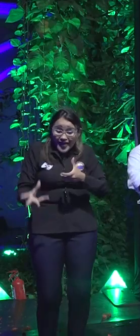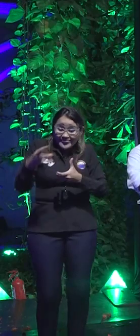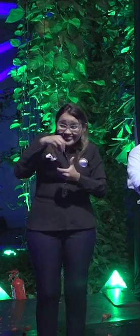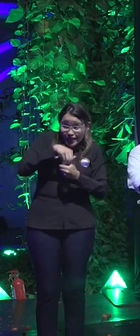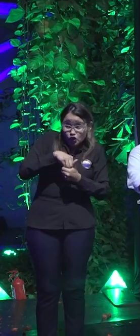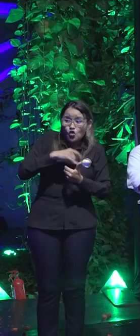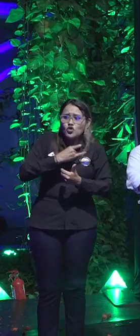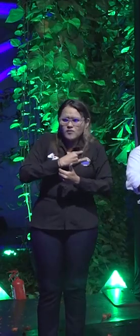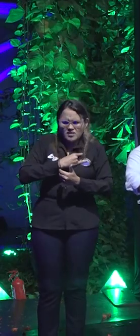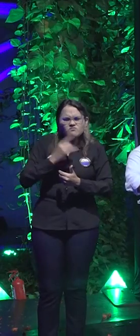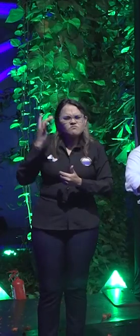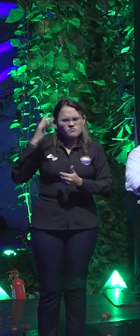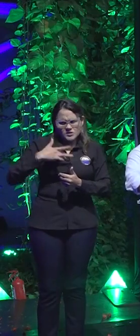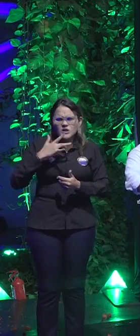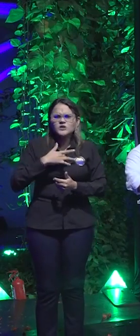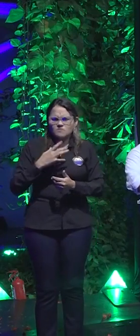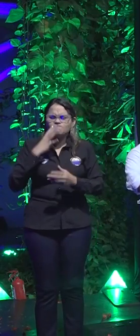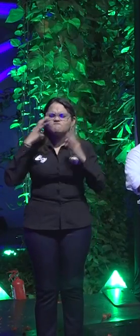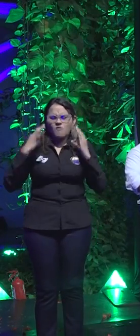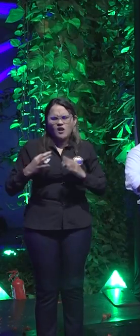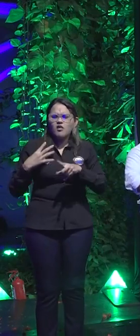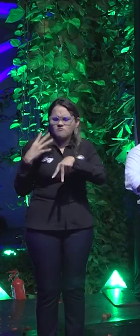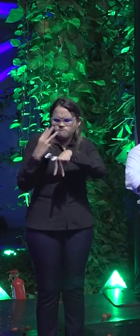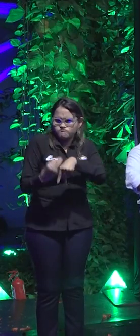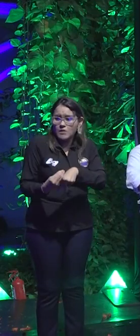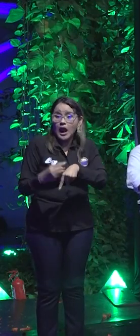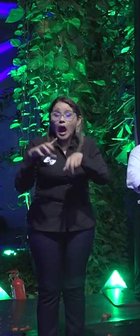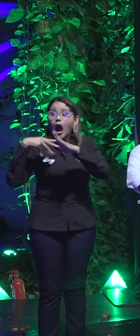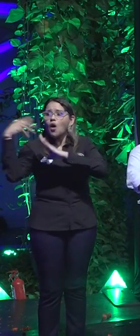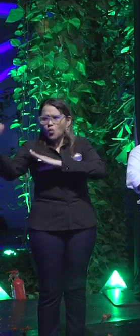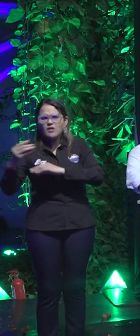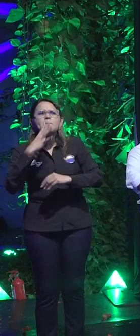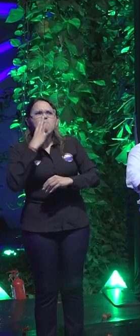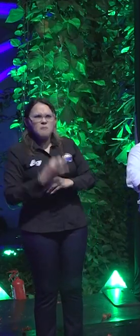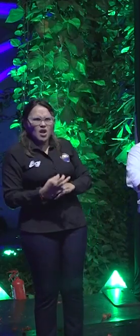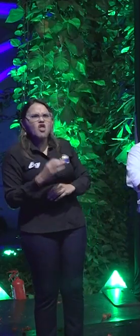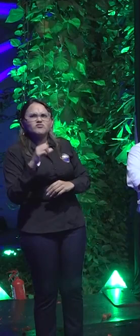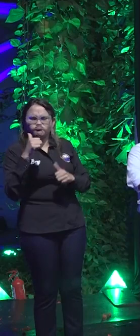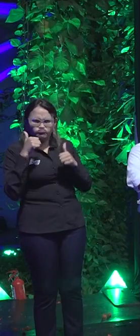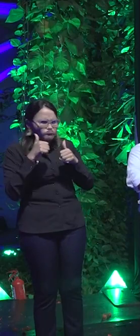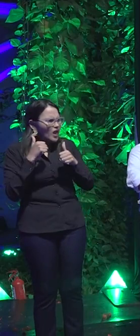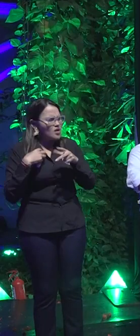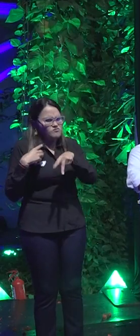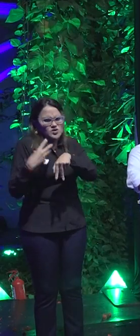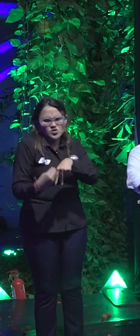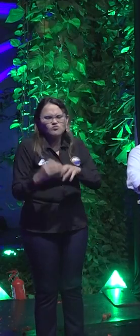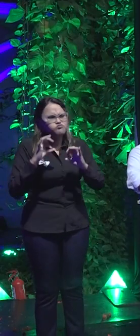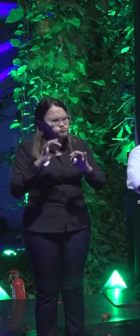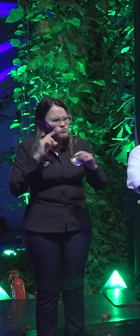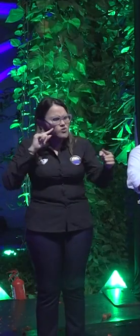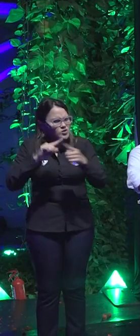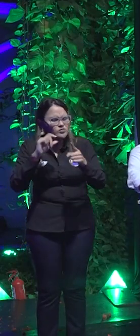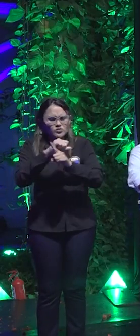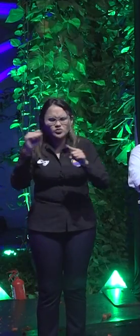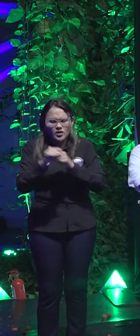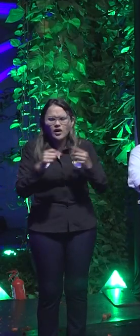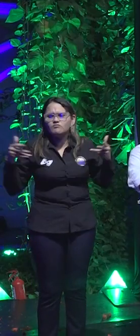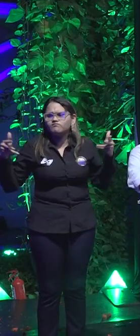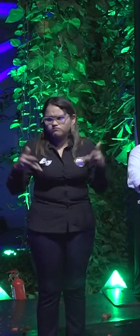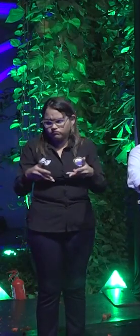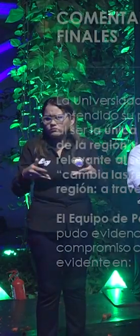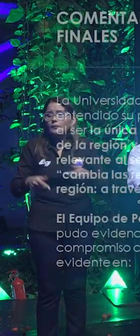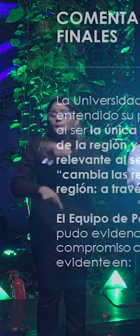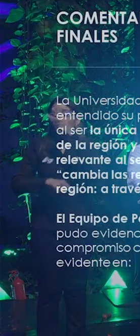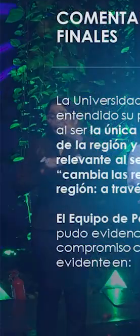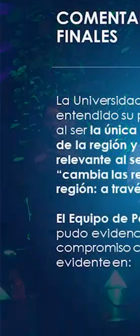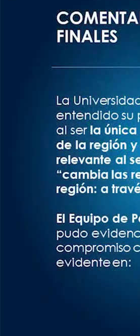institución, su relación con el medio y su contribución al desarrollo sostenible de la región. Su enfoque, a pesar de, se ha convertido en un motor para hacer más eficiente la gestión